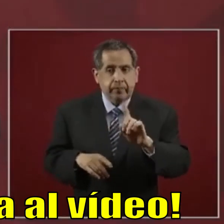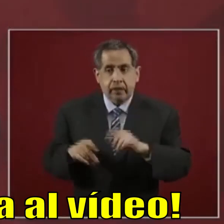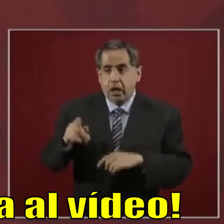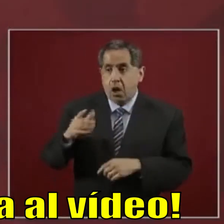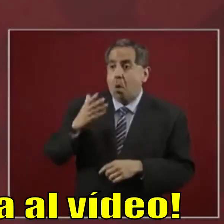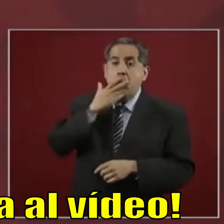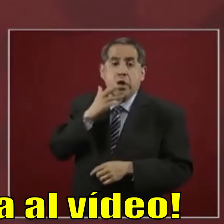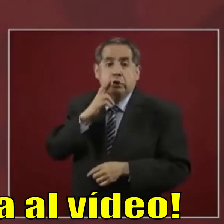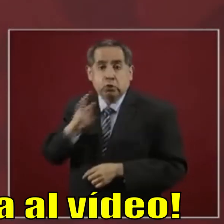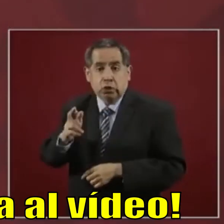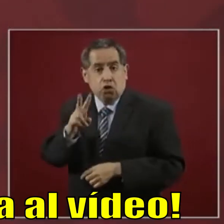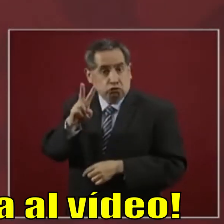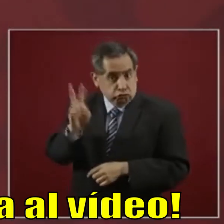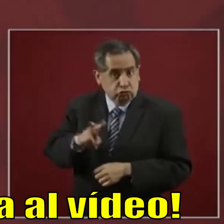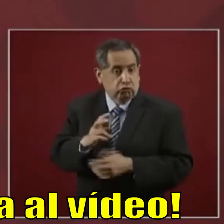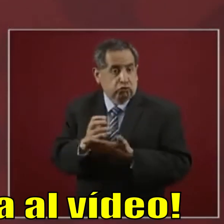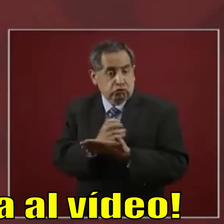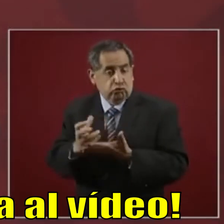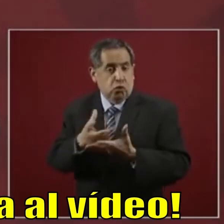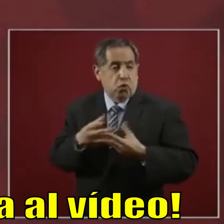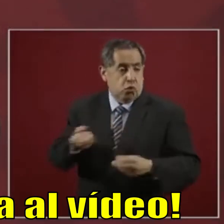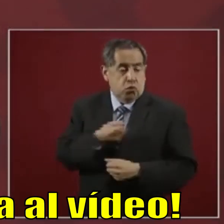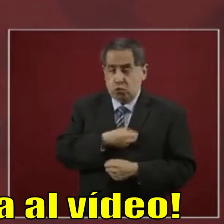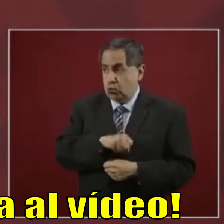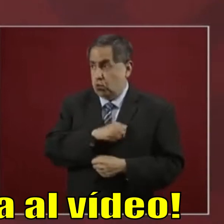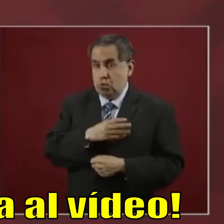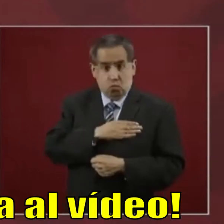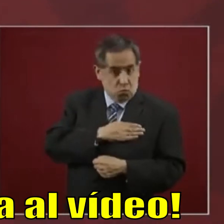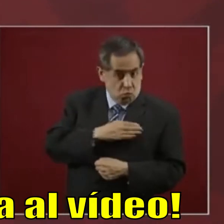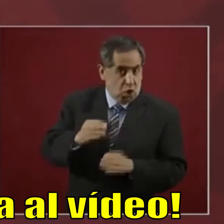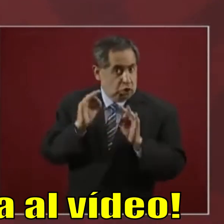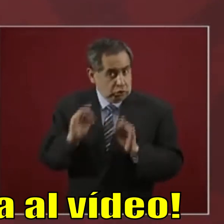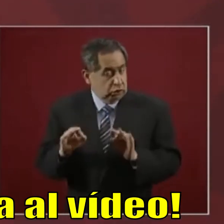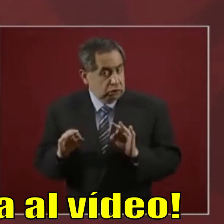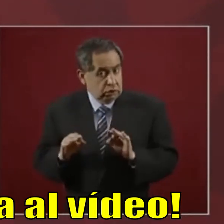da resultados, que es eficaz.